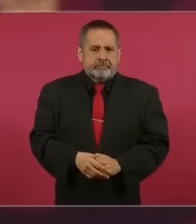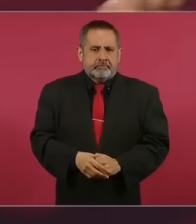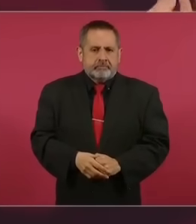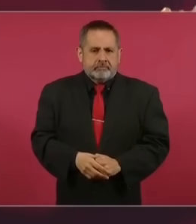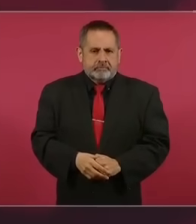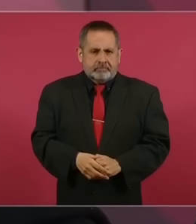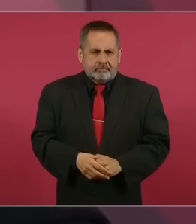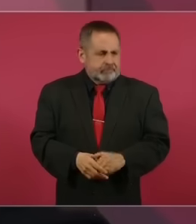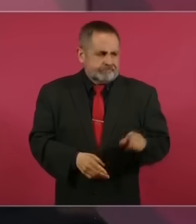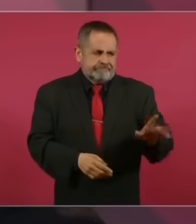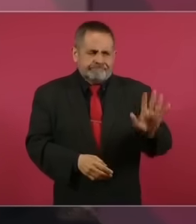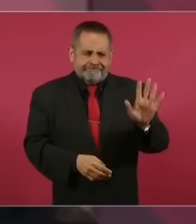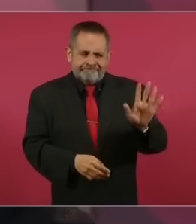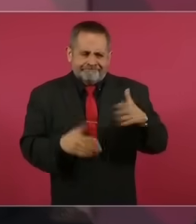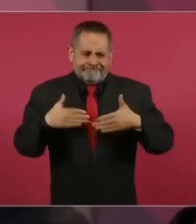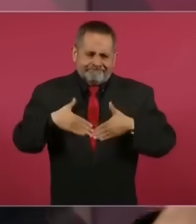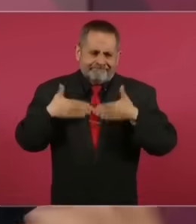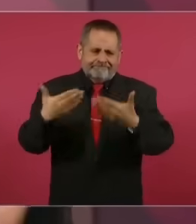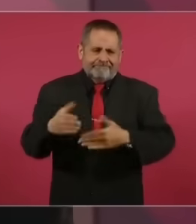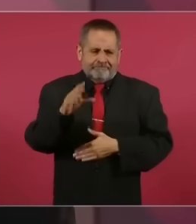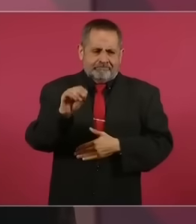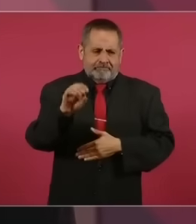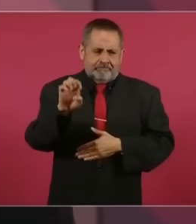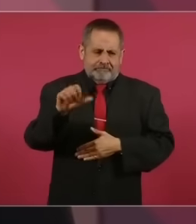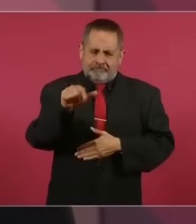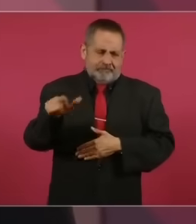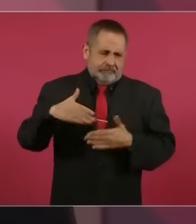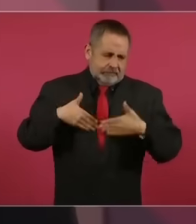No, pues no les tenemos confianza a ellos.